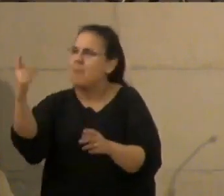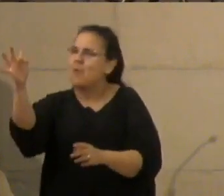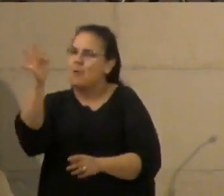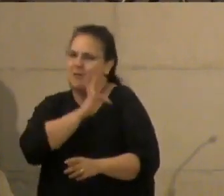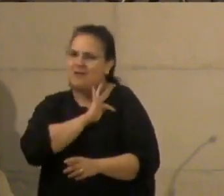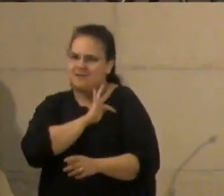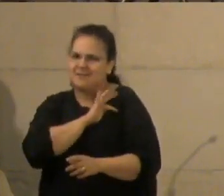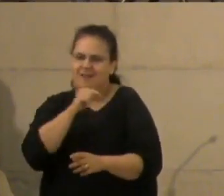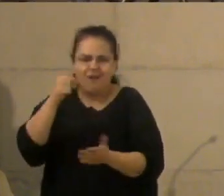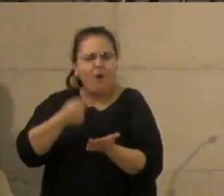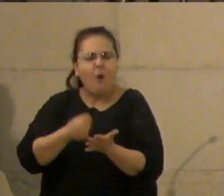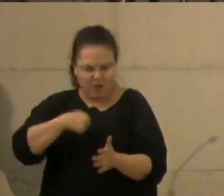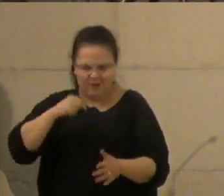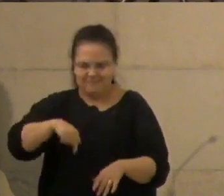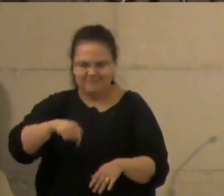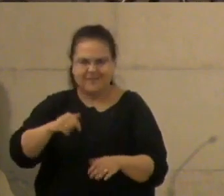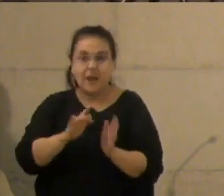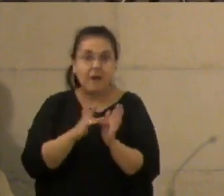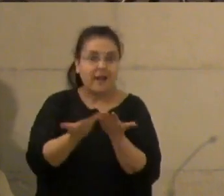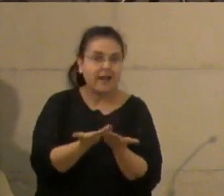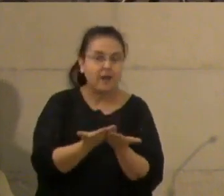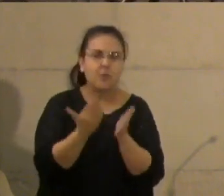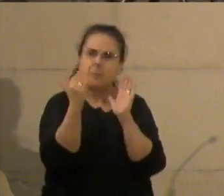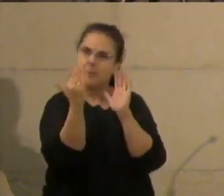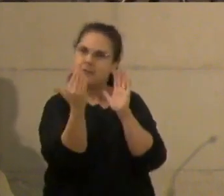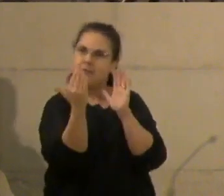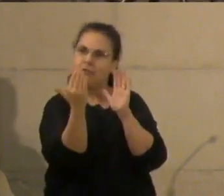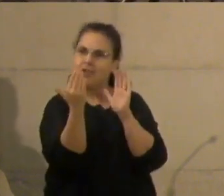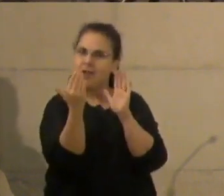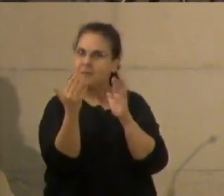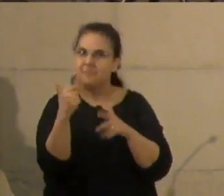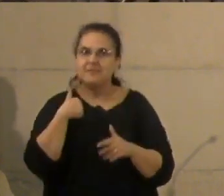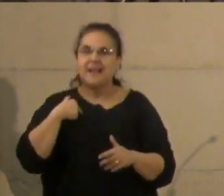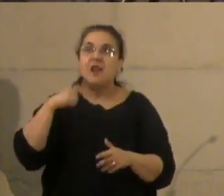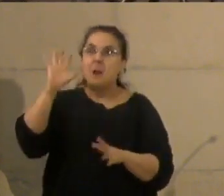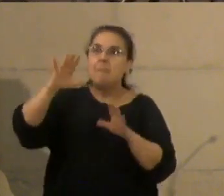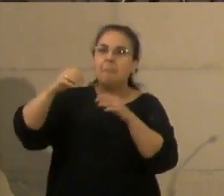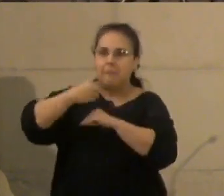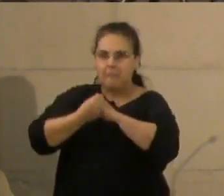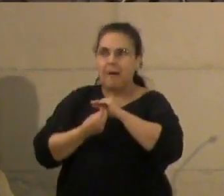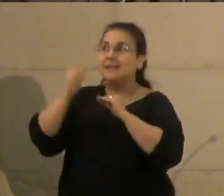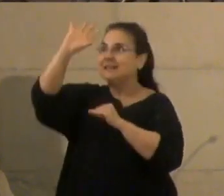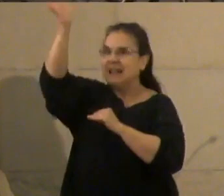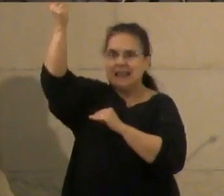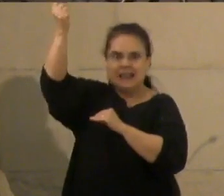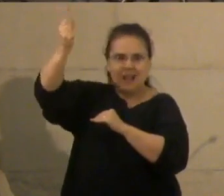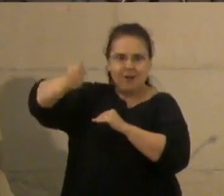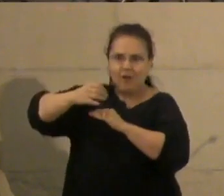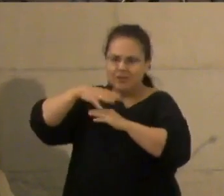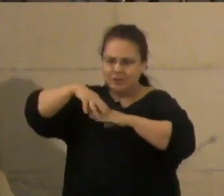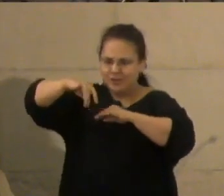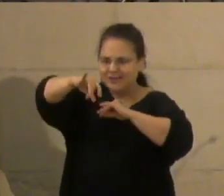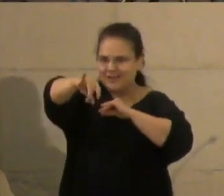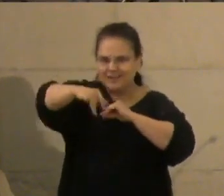hoy en el Evangelio una presencia más grande que el maná. En medio de los desiertos de la